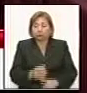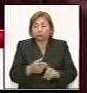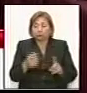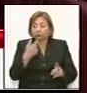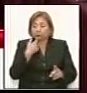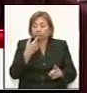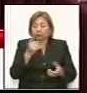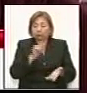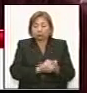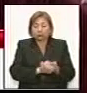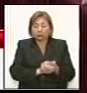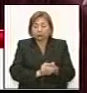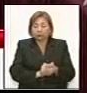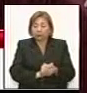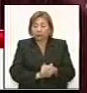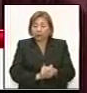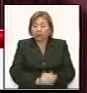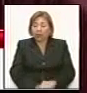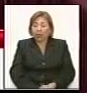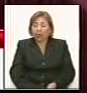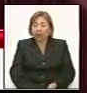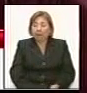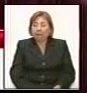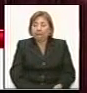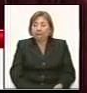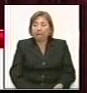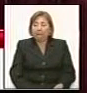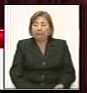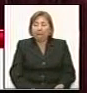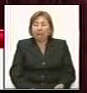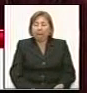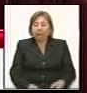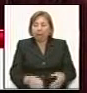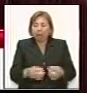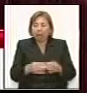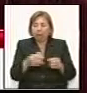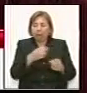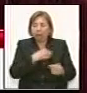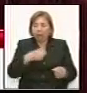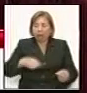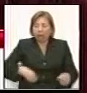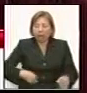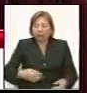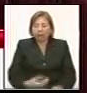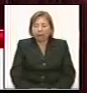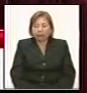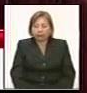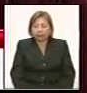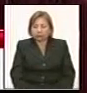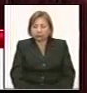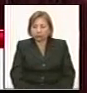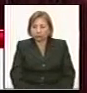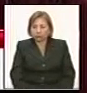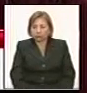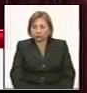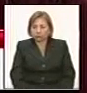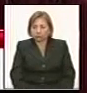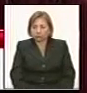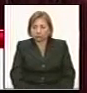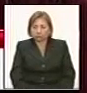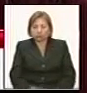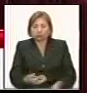que el partido del PK y el actual presidente tiene un número muy reducido